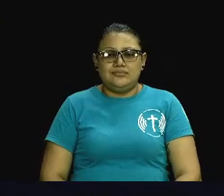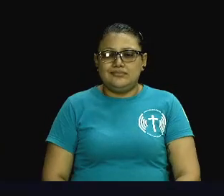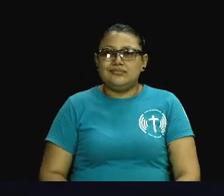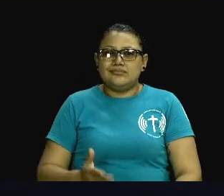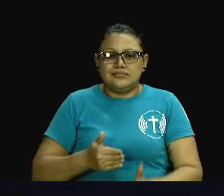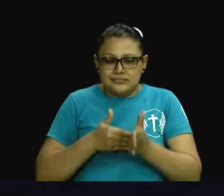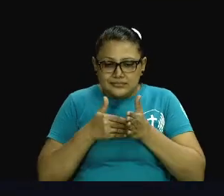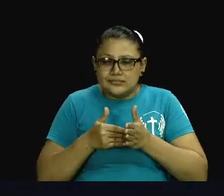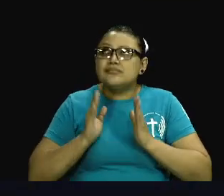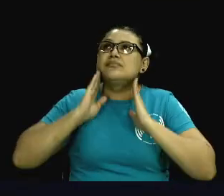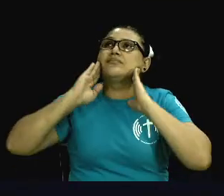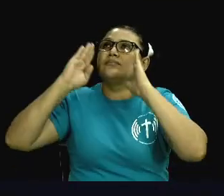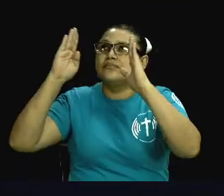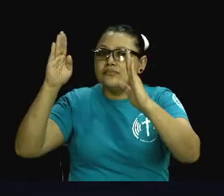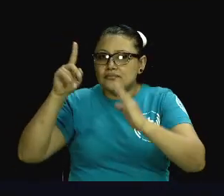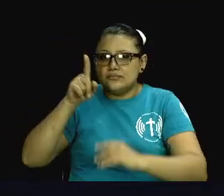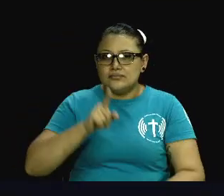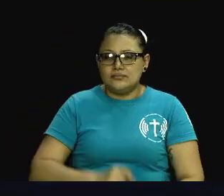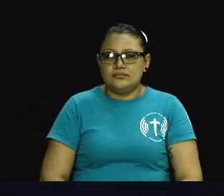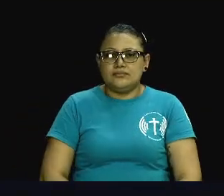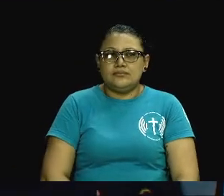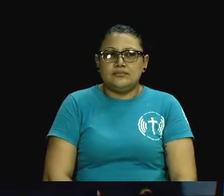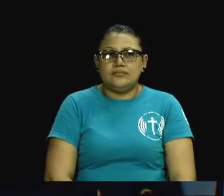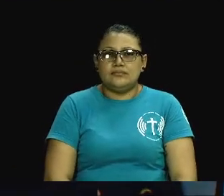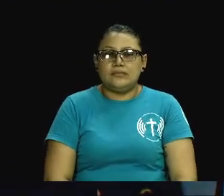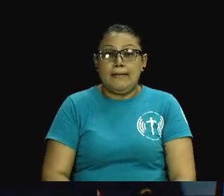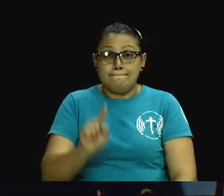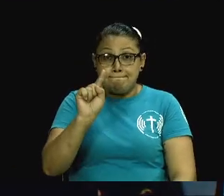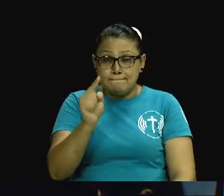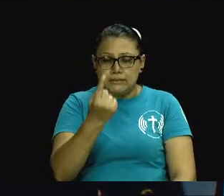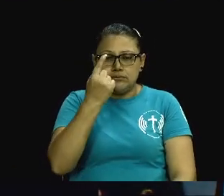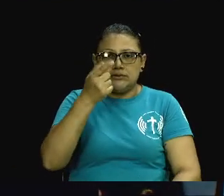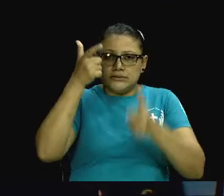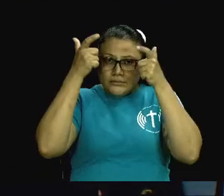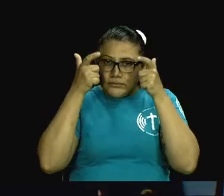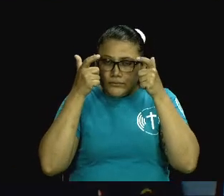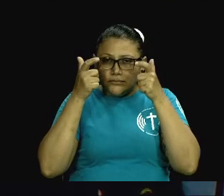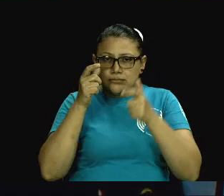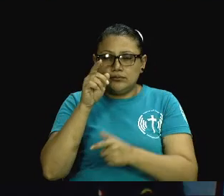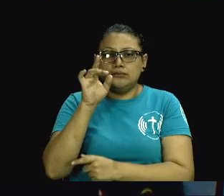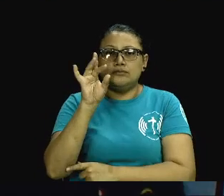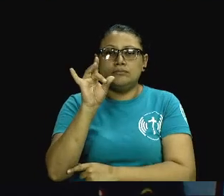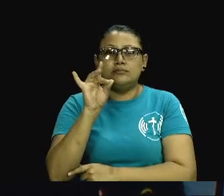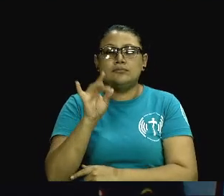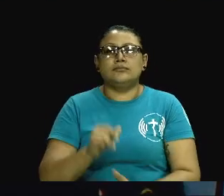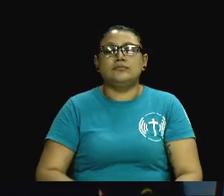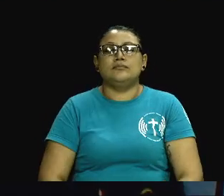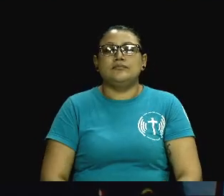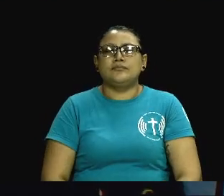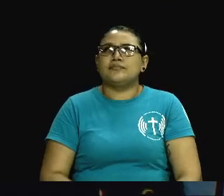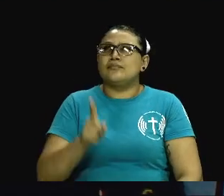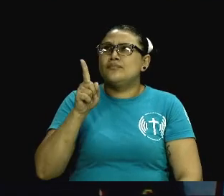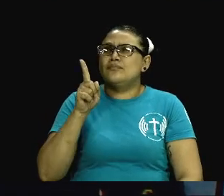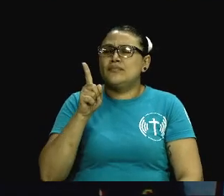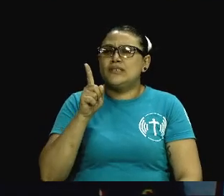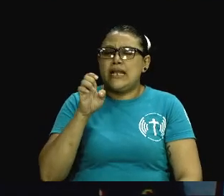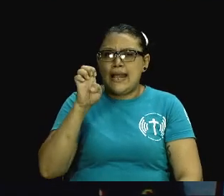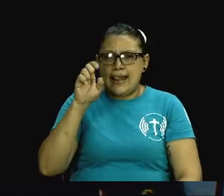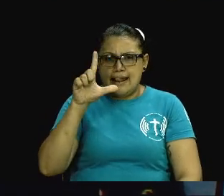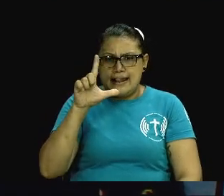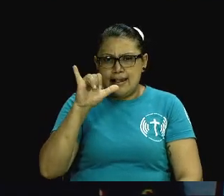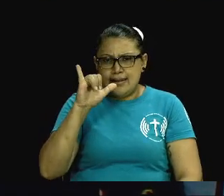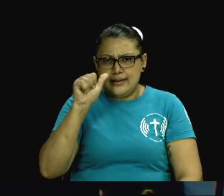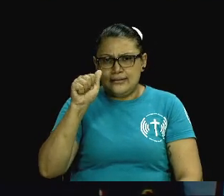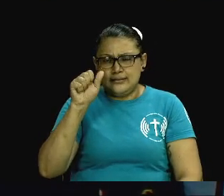su palabra es primera de reyes 18 pongamos mucha atención y dice así entonces el día dijo acá sube